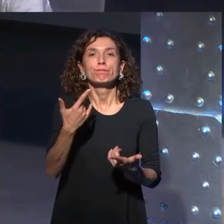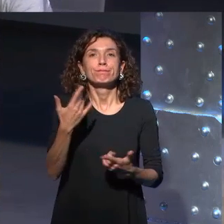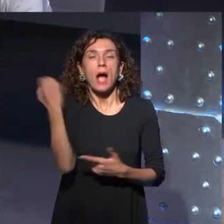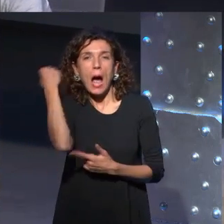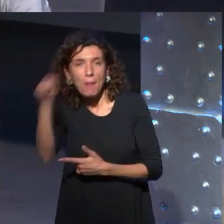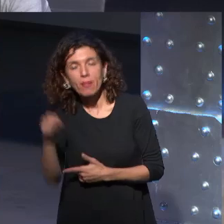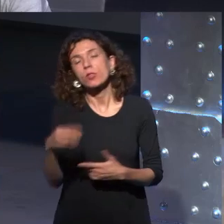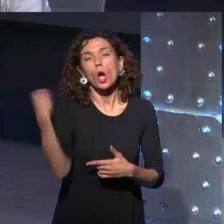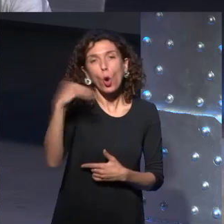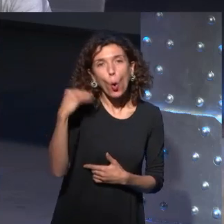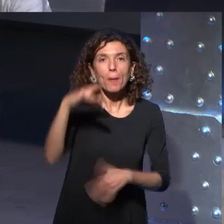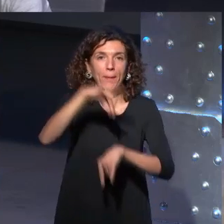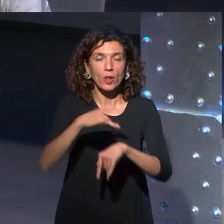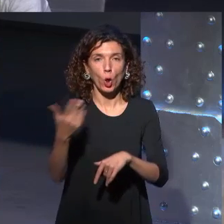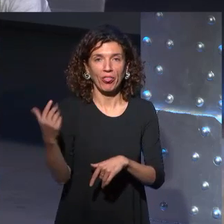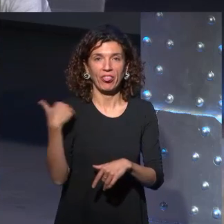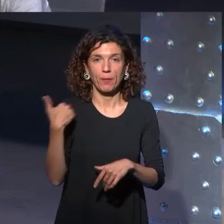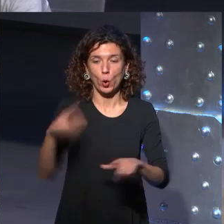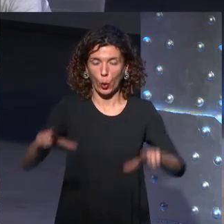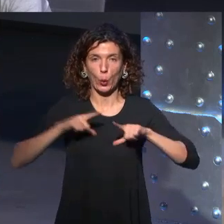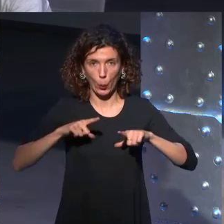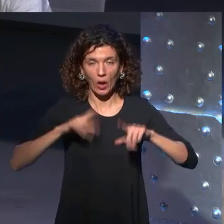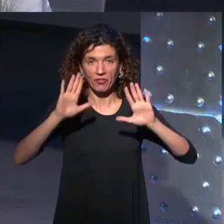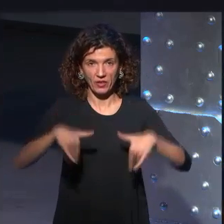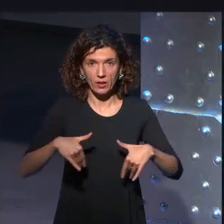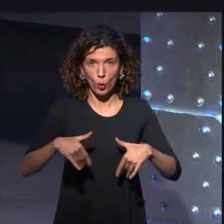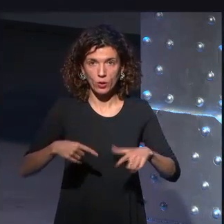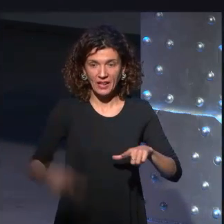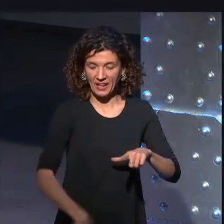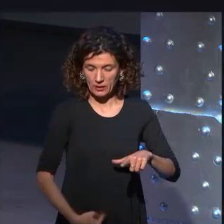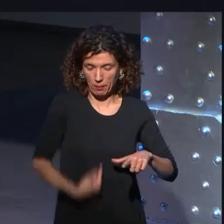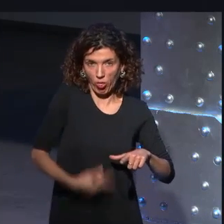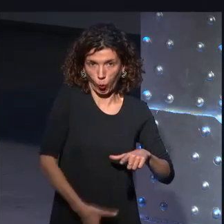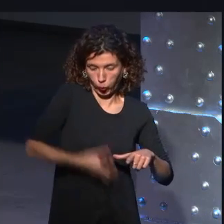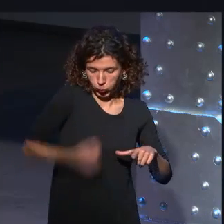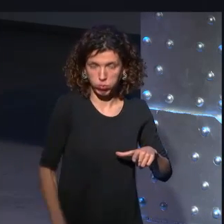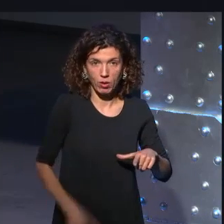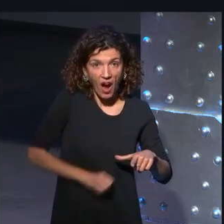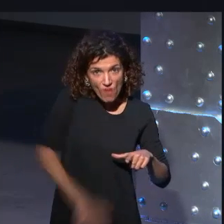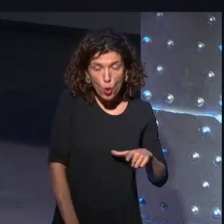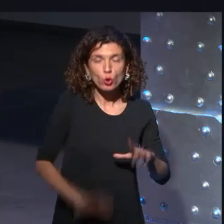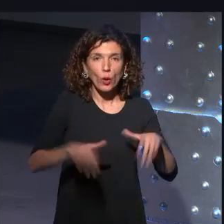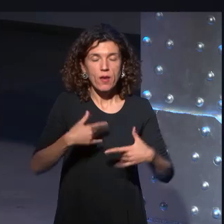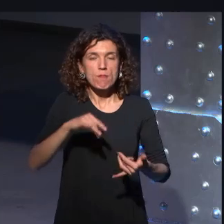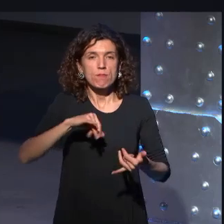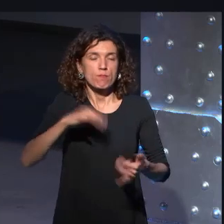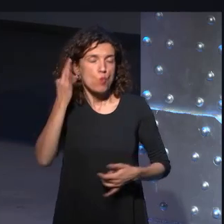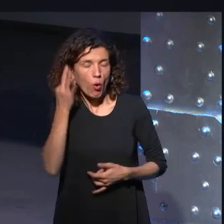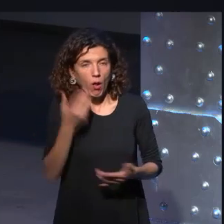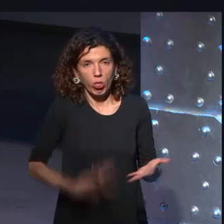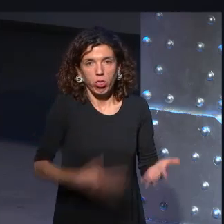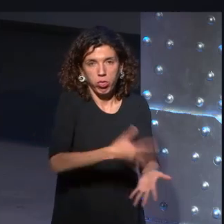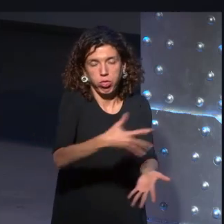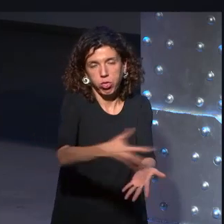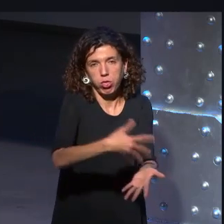amante, un joven médico recién graduado, le practica un raspado uterino, un aborto. Ella se desangra. Al final de